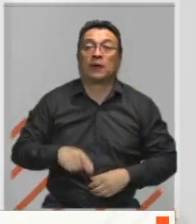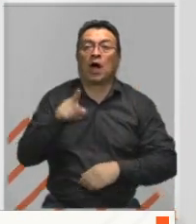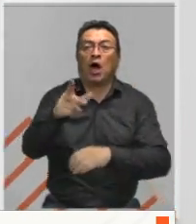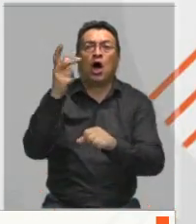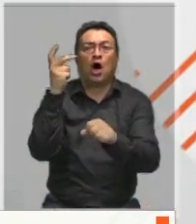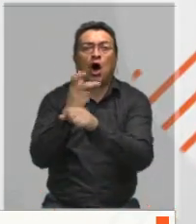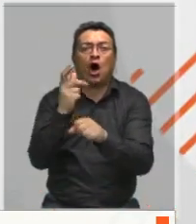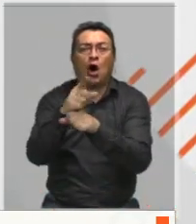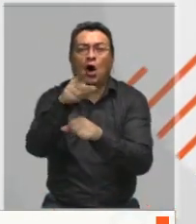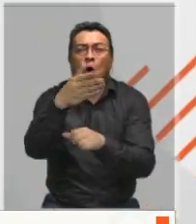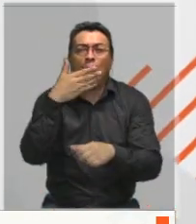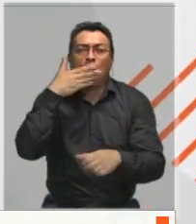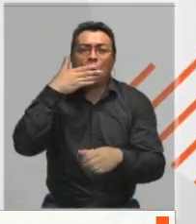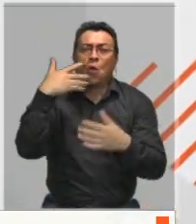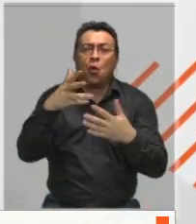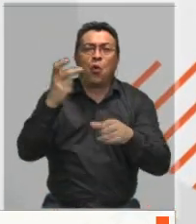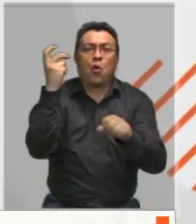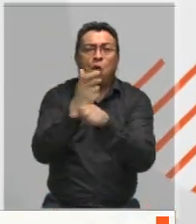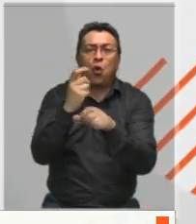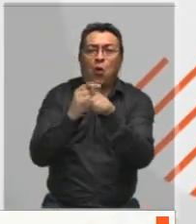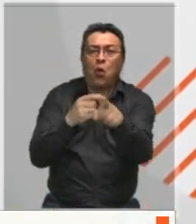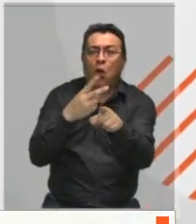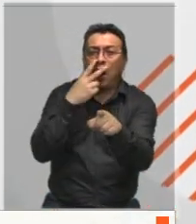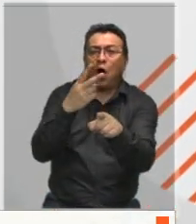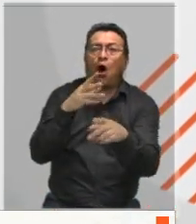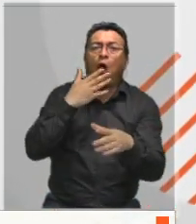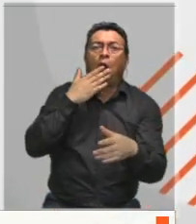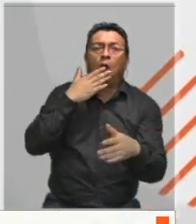brígido. Un portonazo.